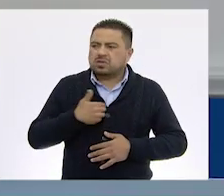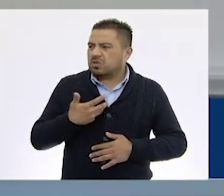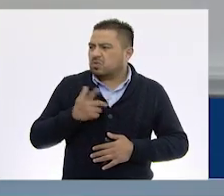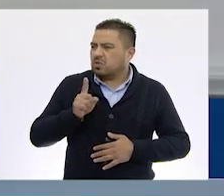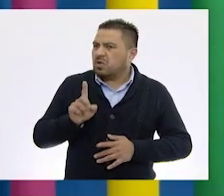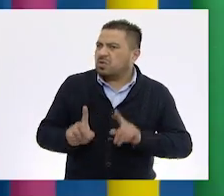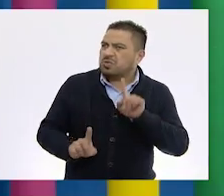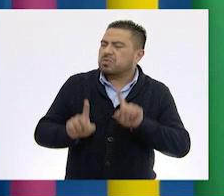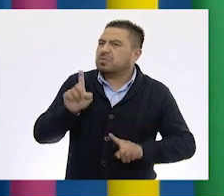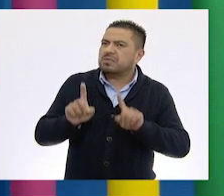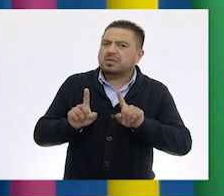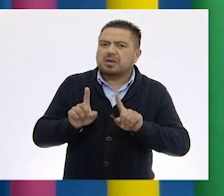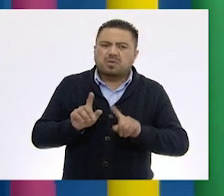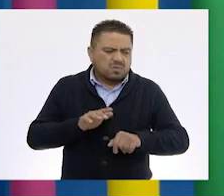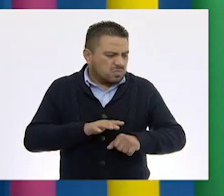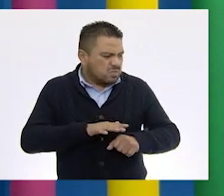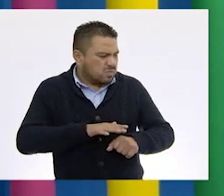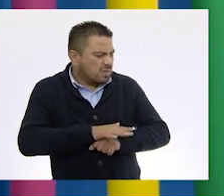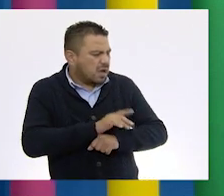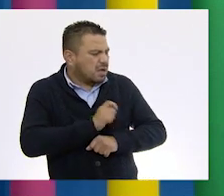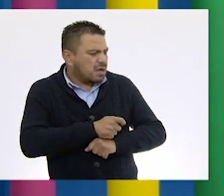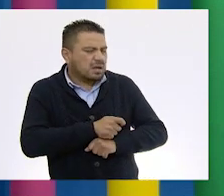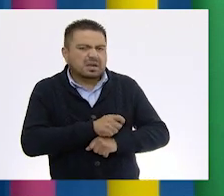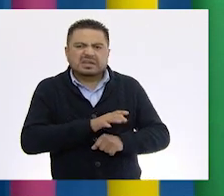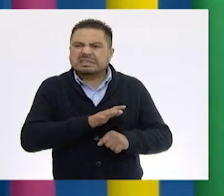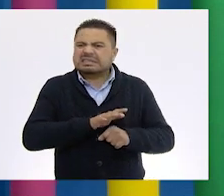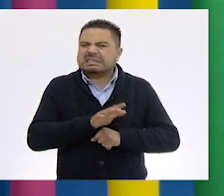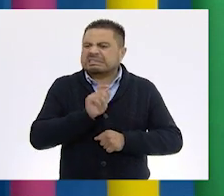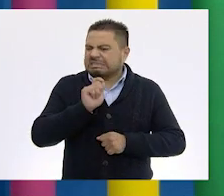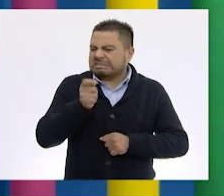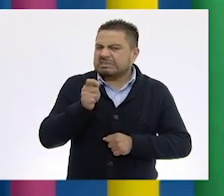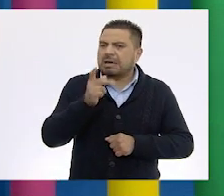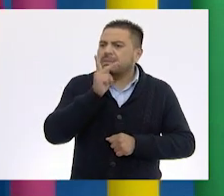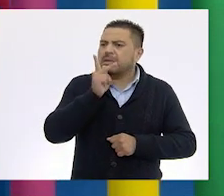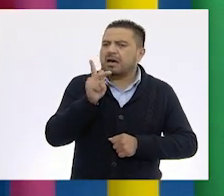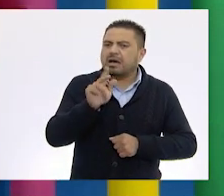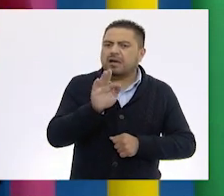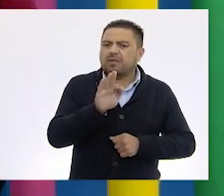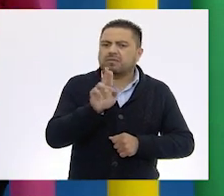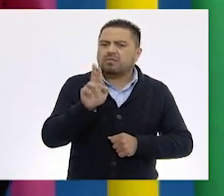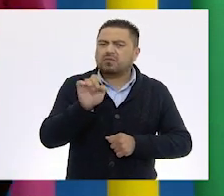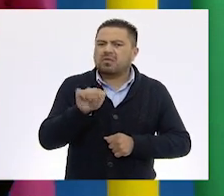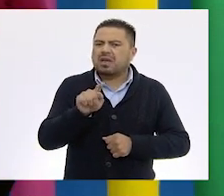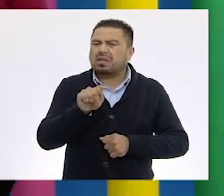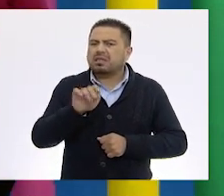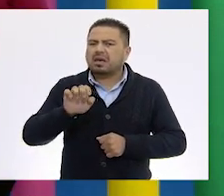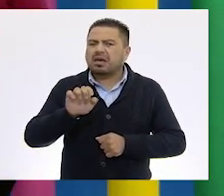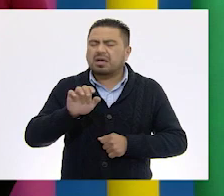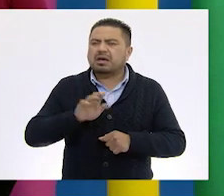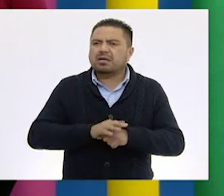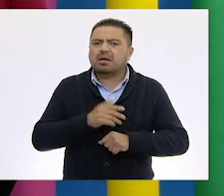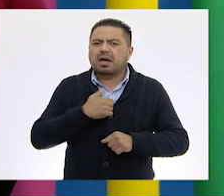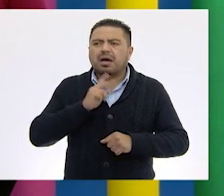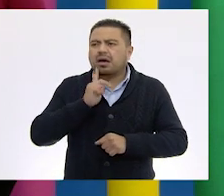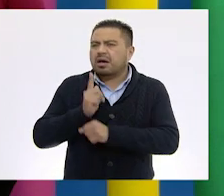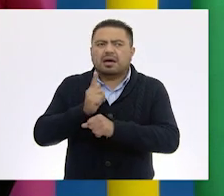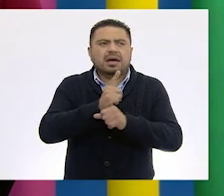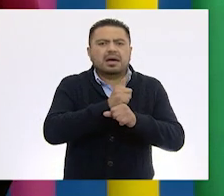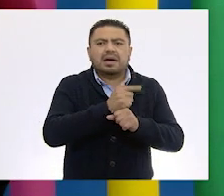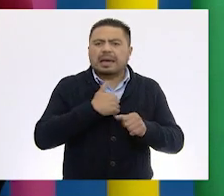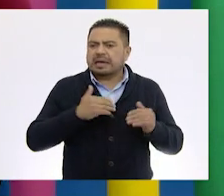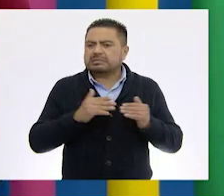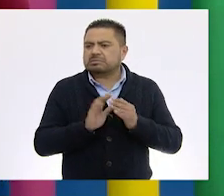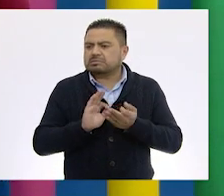tengo una duda. ¿Cuál, Raulito? ¿Qué es una fuente? porque yo he visto muchas por mi casa y en el